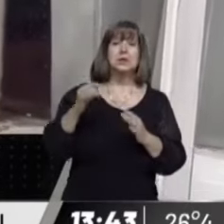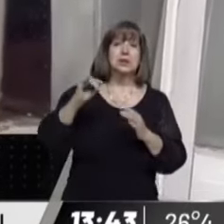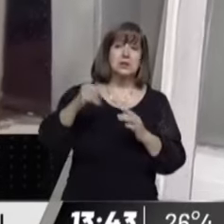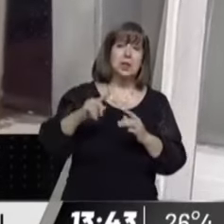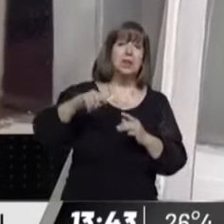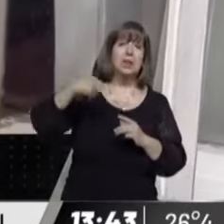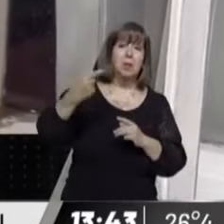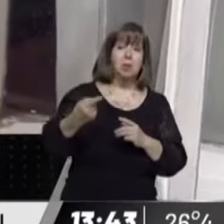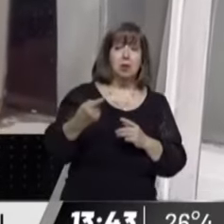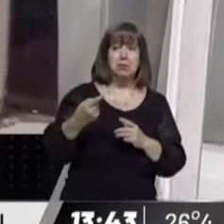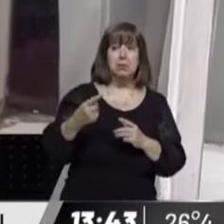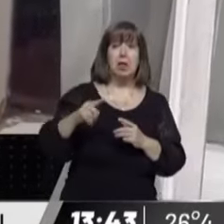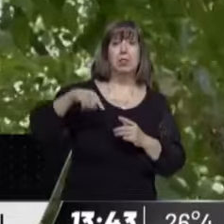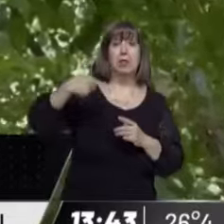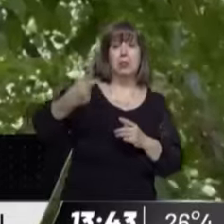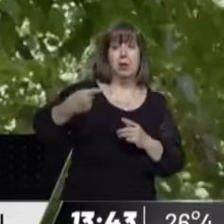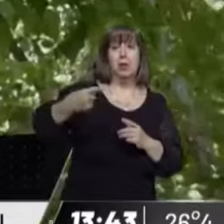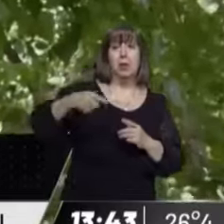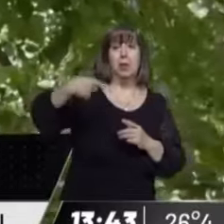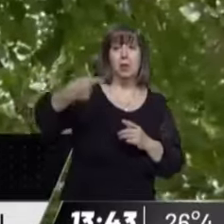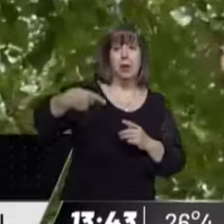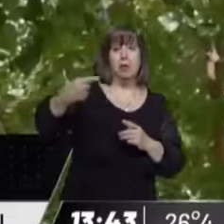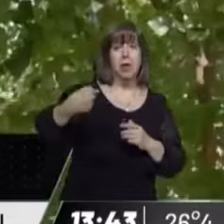para que tengas el agua y tenés que esperar.